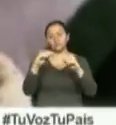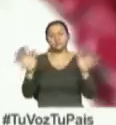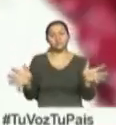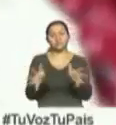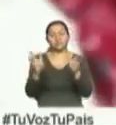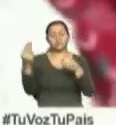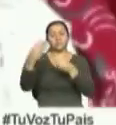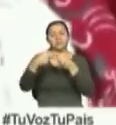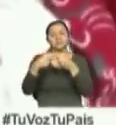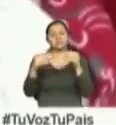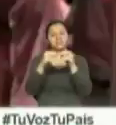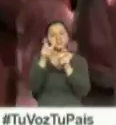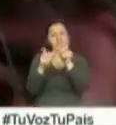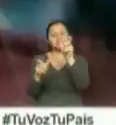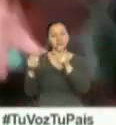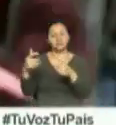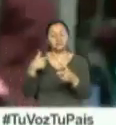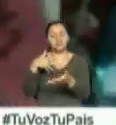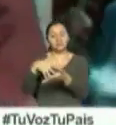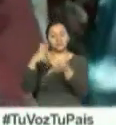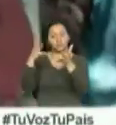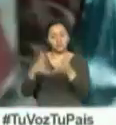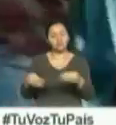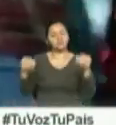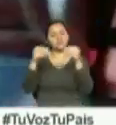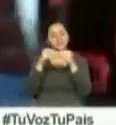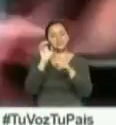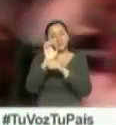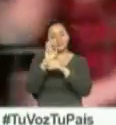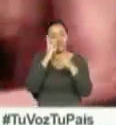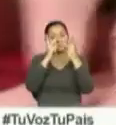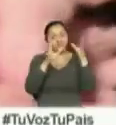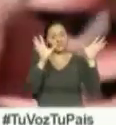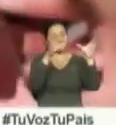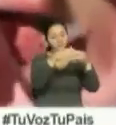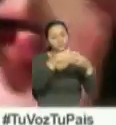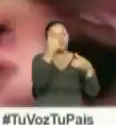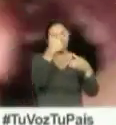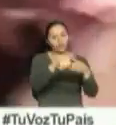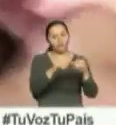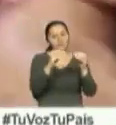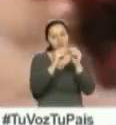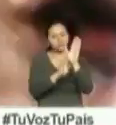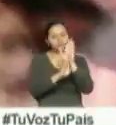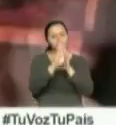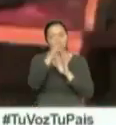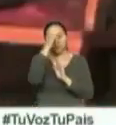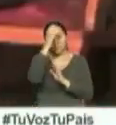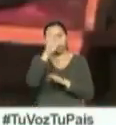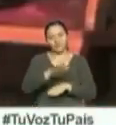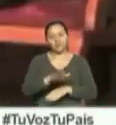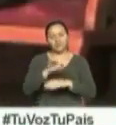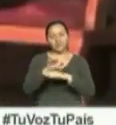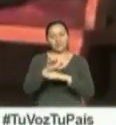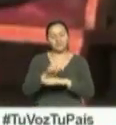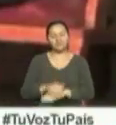la participación de los estudiantes y la visita de los ecuatorianos a este evento que busca potenciar la cultura del país.